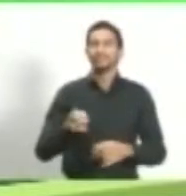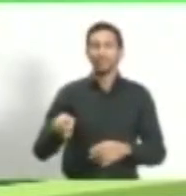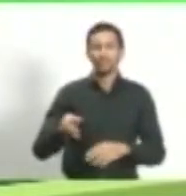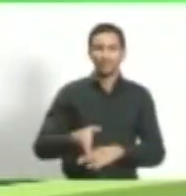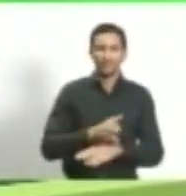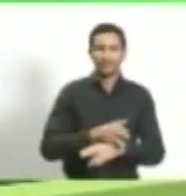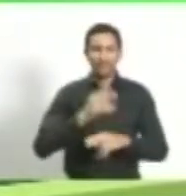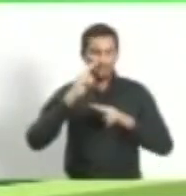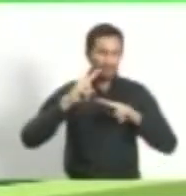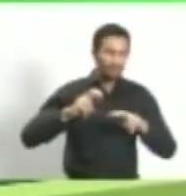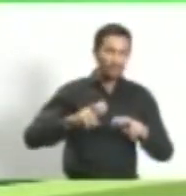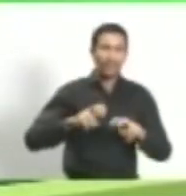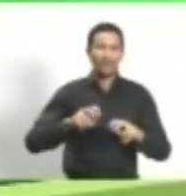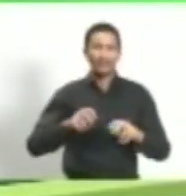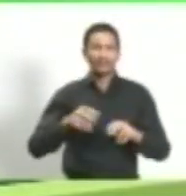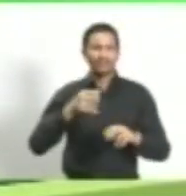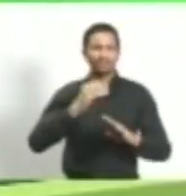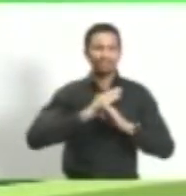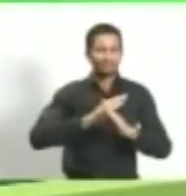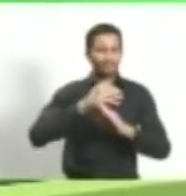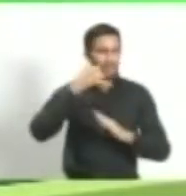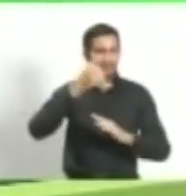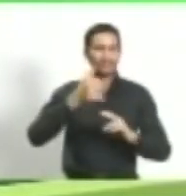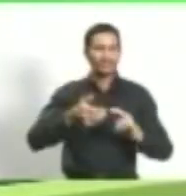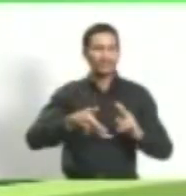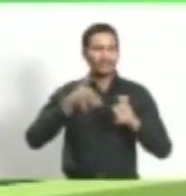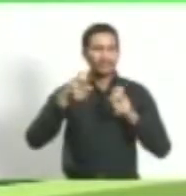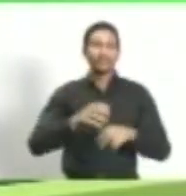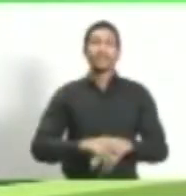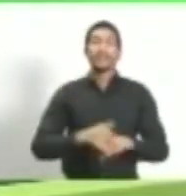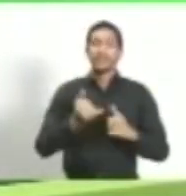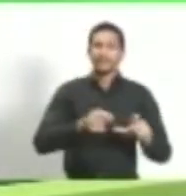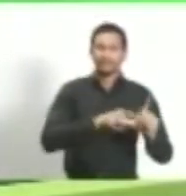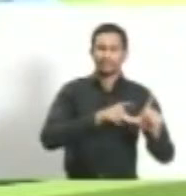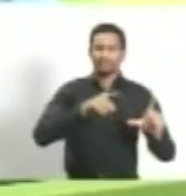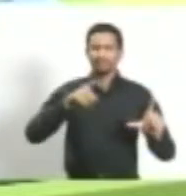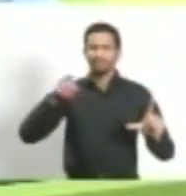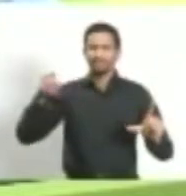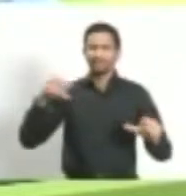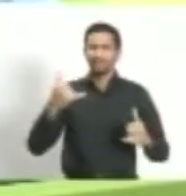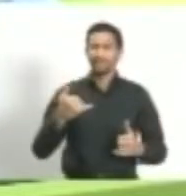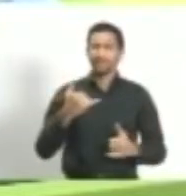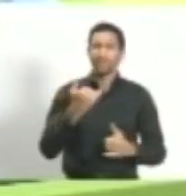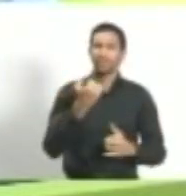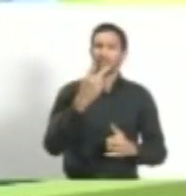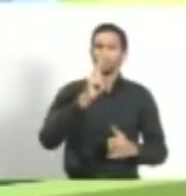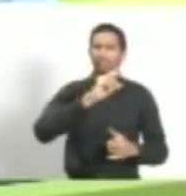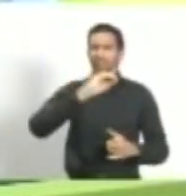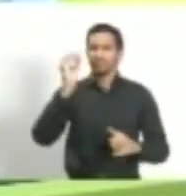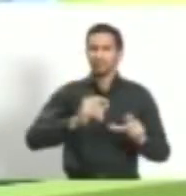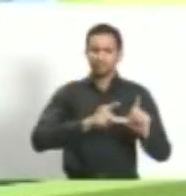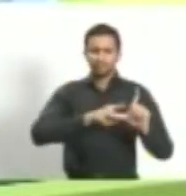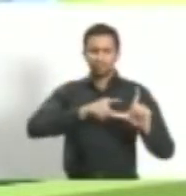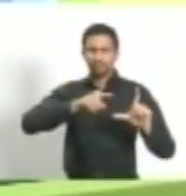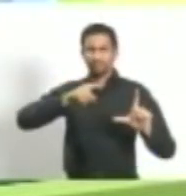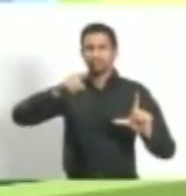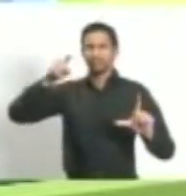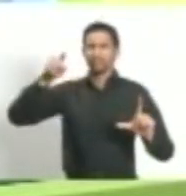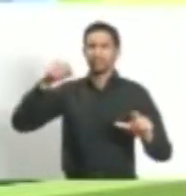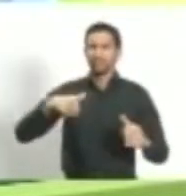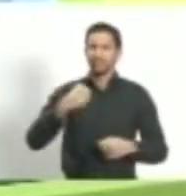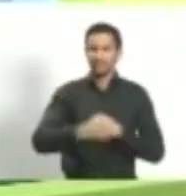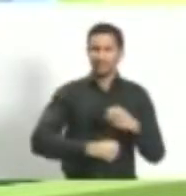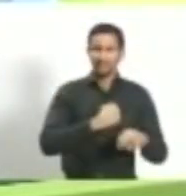informe de la policía indica que este flagelo aumentó en un 12% en el último año y varias de estas extorsiones